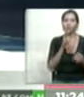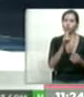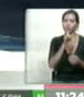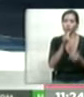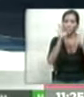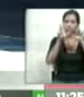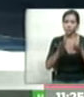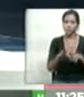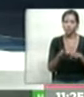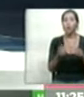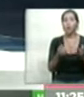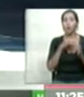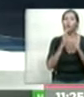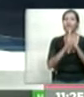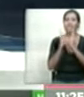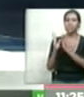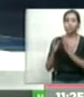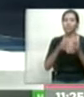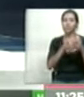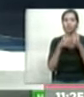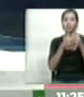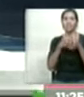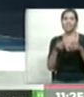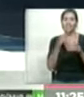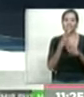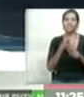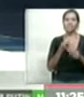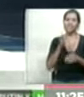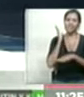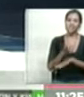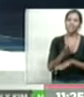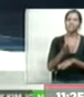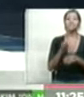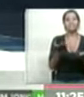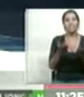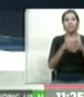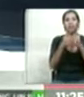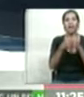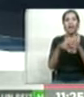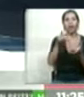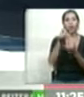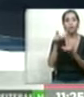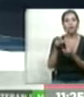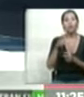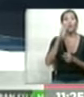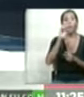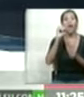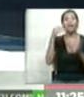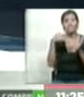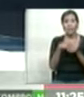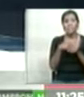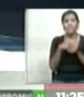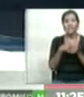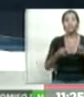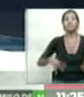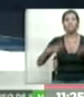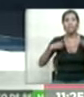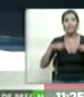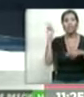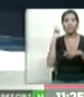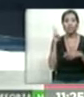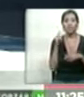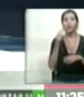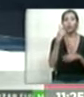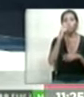una organización estadounidense estima que las sanciones de Washington se han cobrado unas 40.000 vidas de venezolanos en los